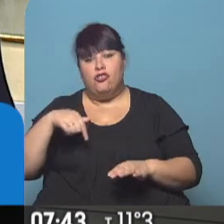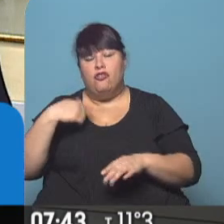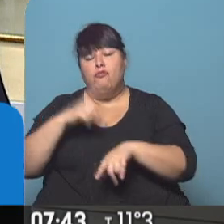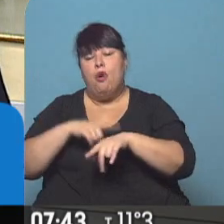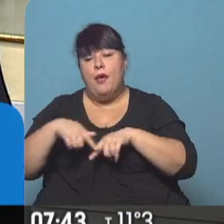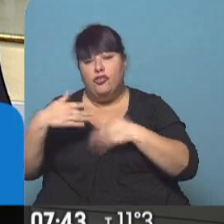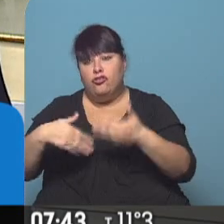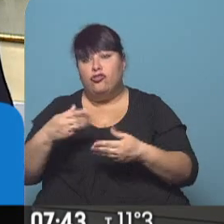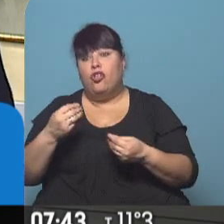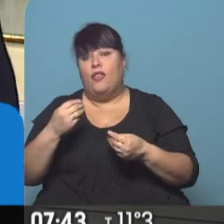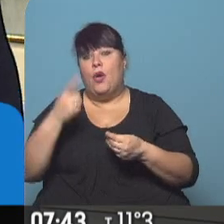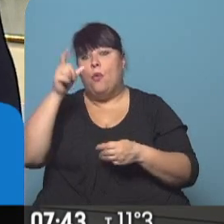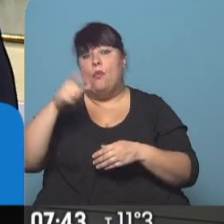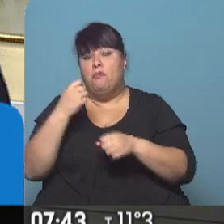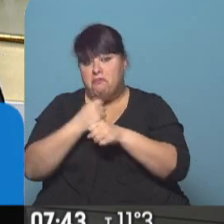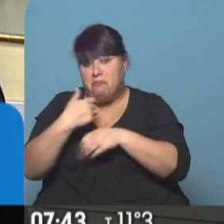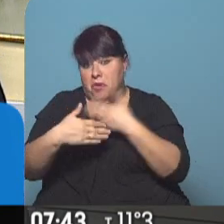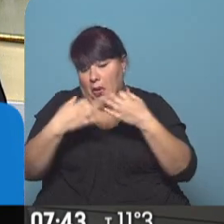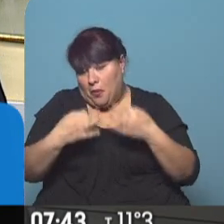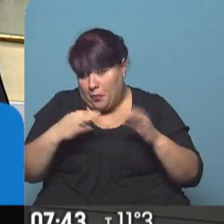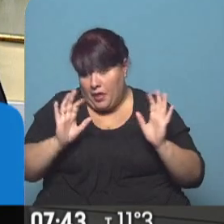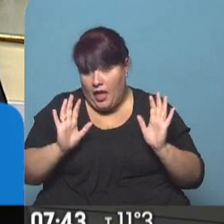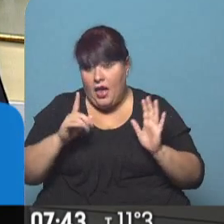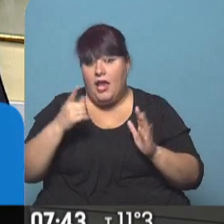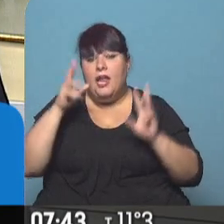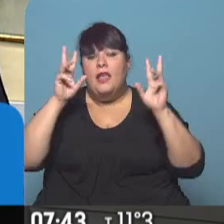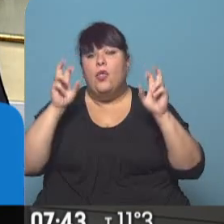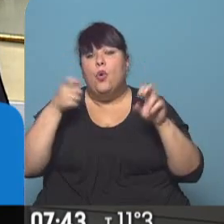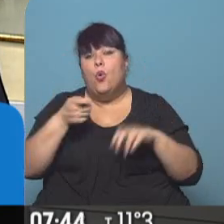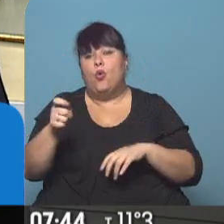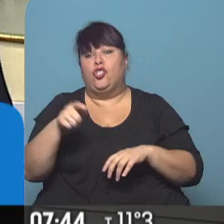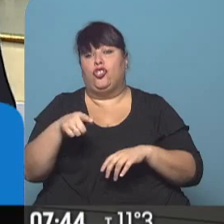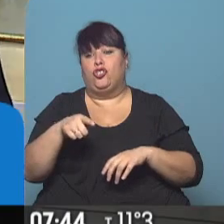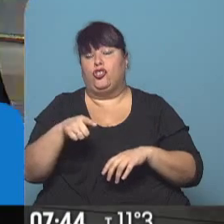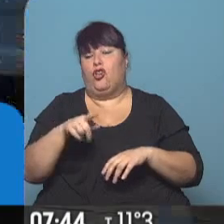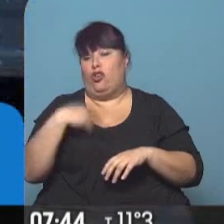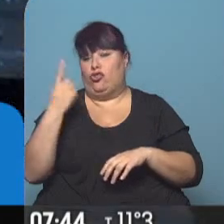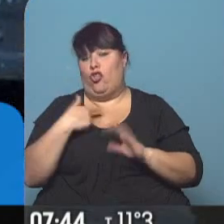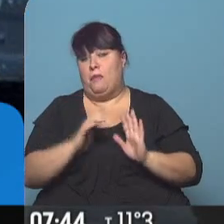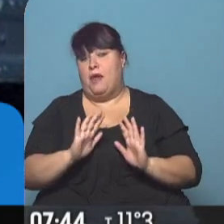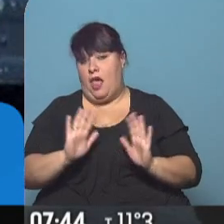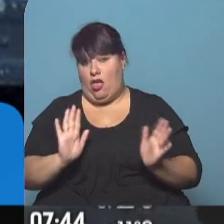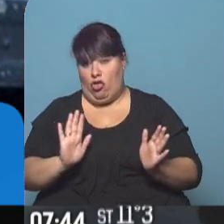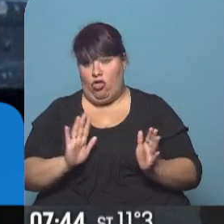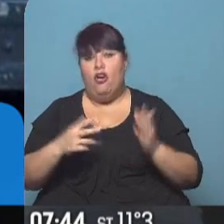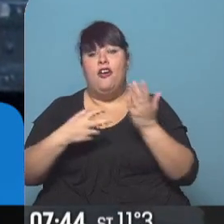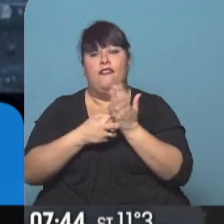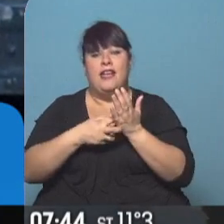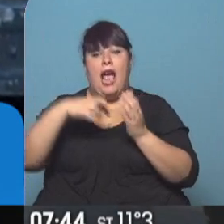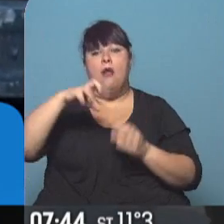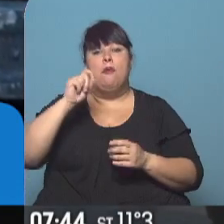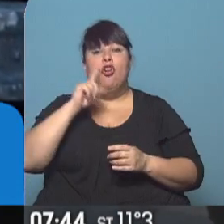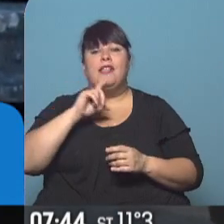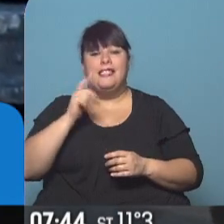de un funcionamiento lógico de una causa todos estábamos esperando el fiscal pollicita